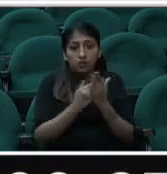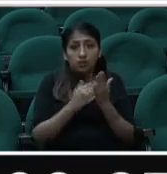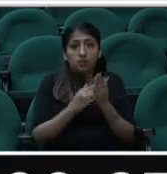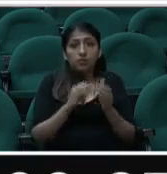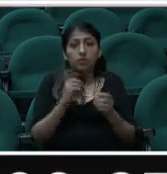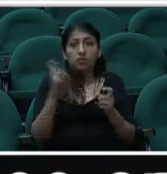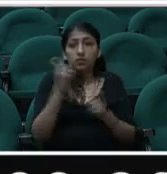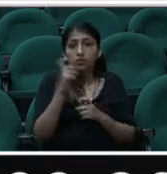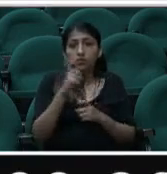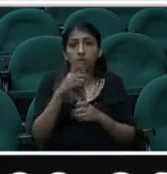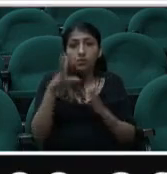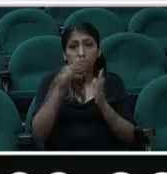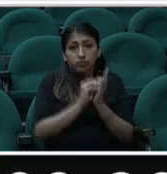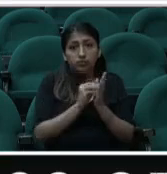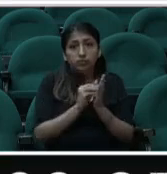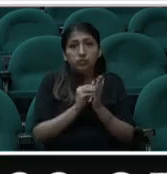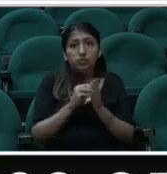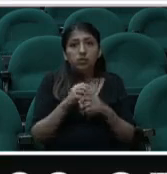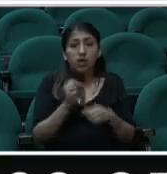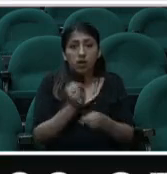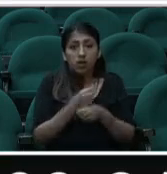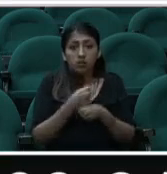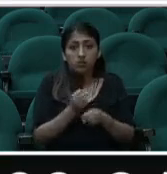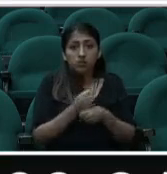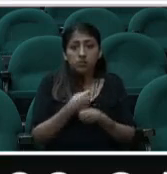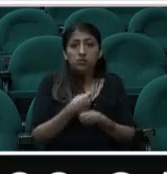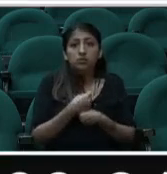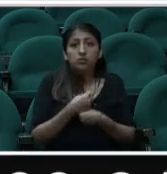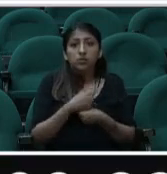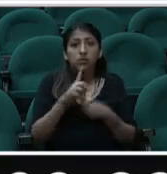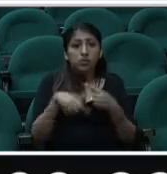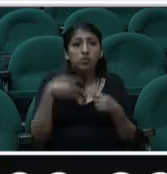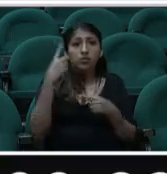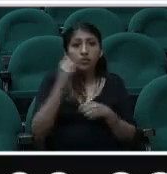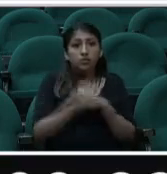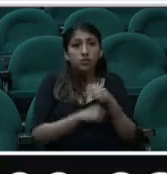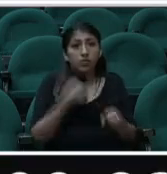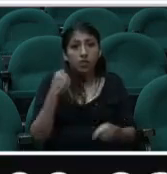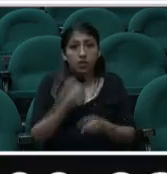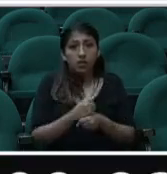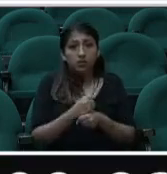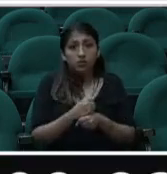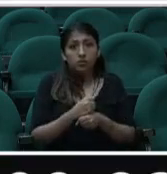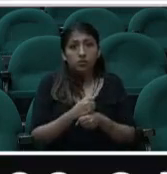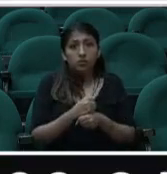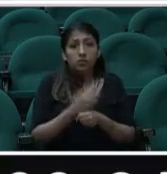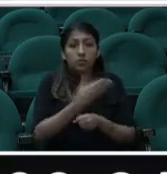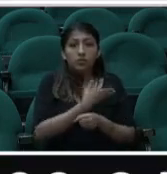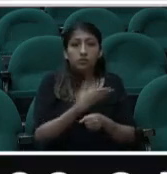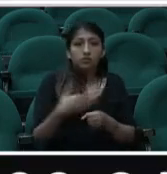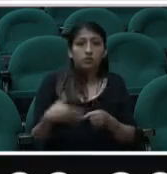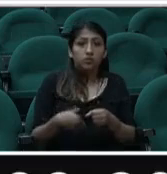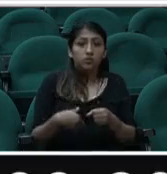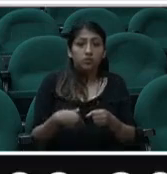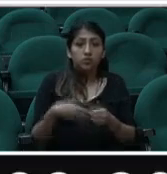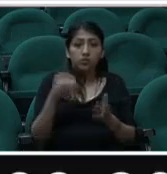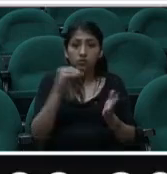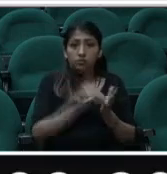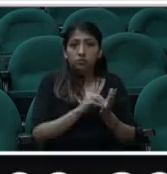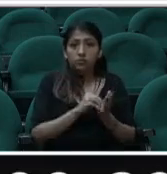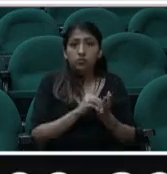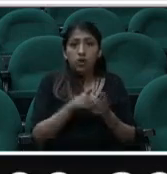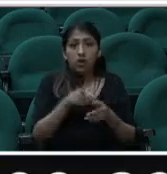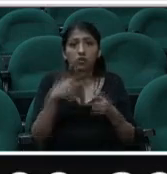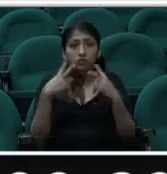dentro del cause que nos tocará tratar este próximo año pues el presidente lo veto y allí